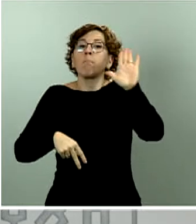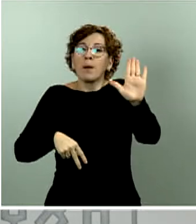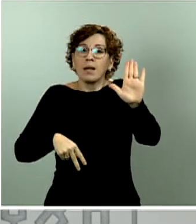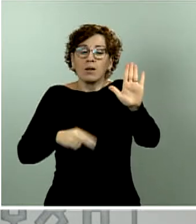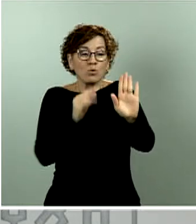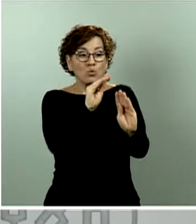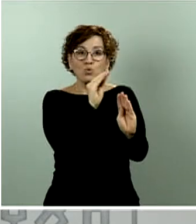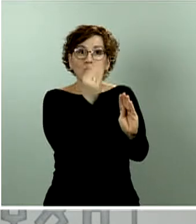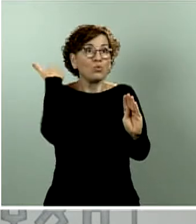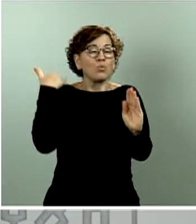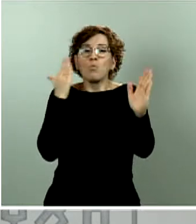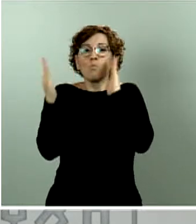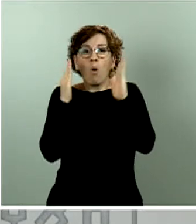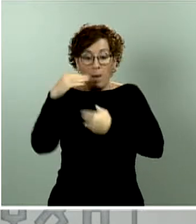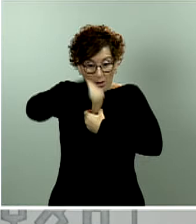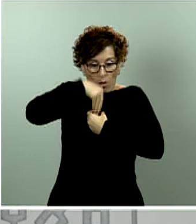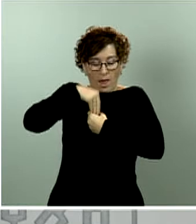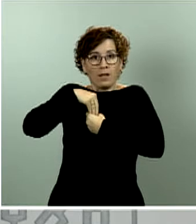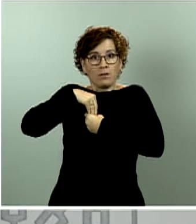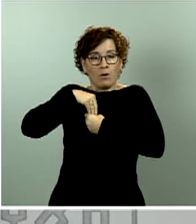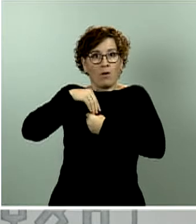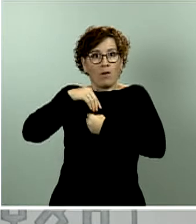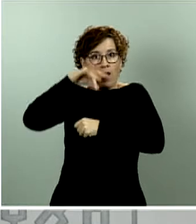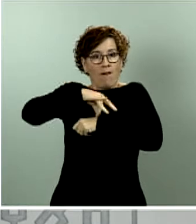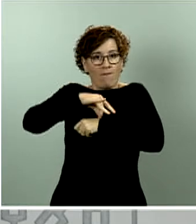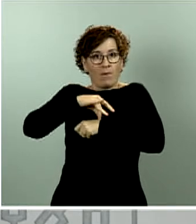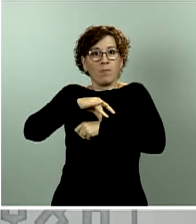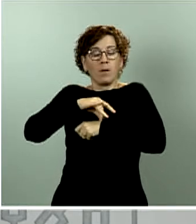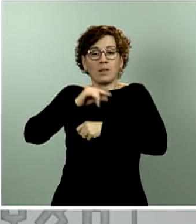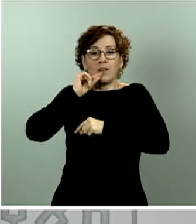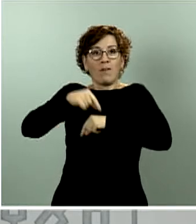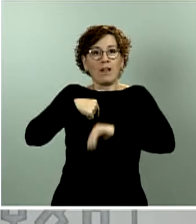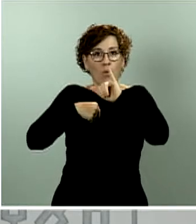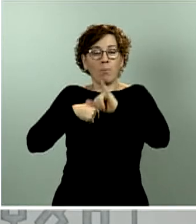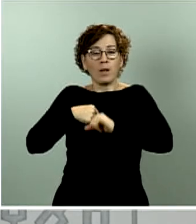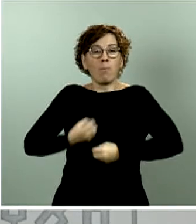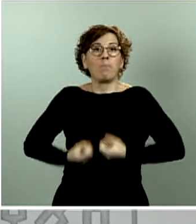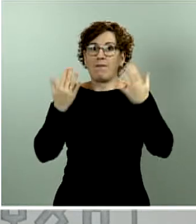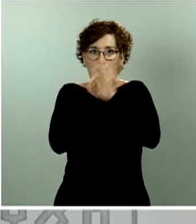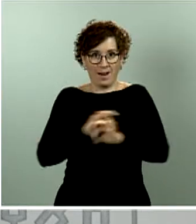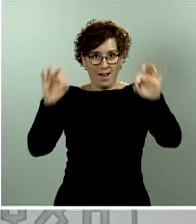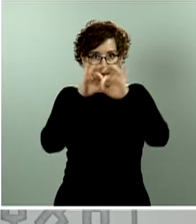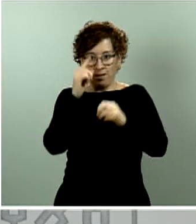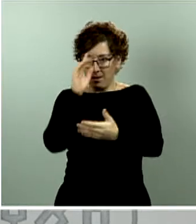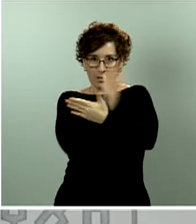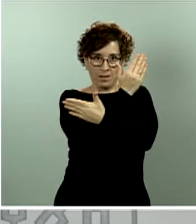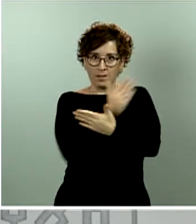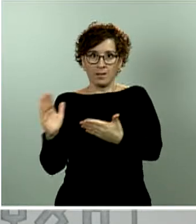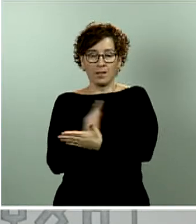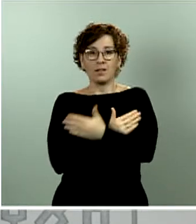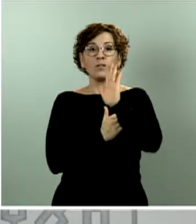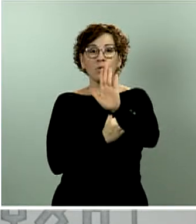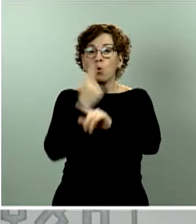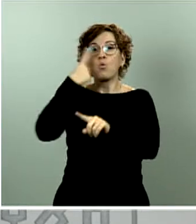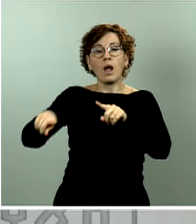estuvieron infectados sin desarrollar enfermedad. Por lo tanto, tenemos que valorar los aspectos relacionados con la evolución de la epidemia, que